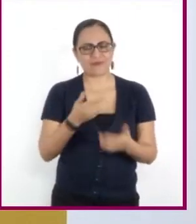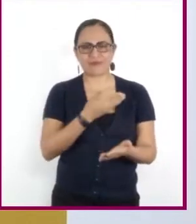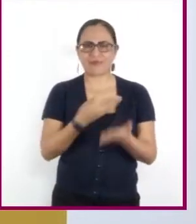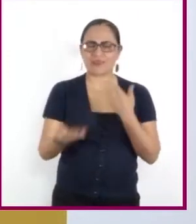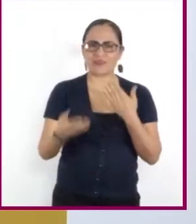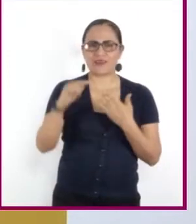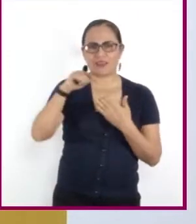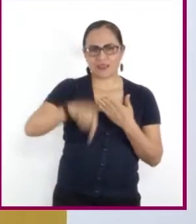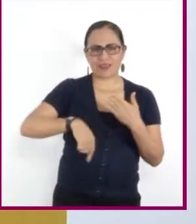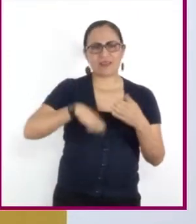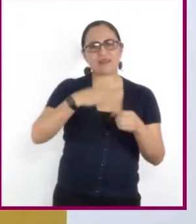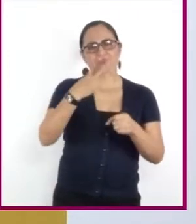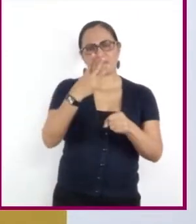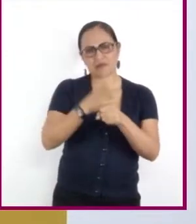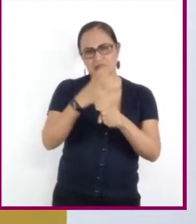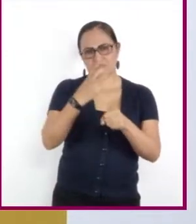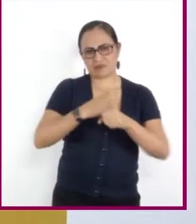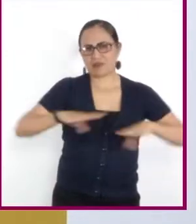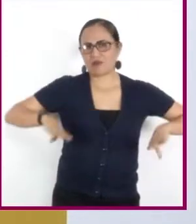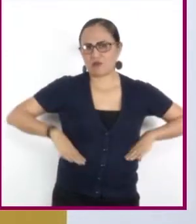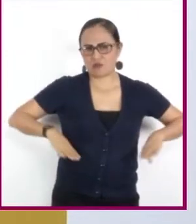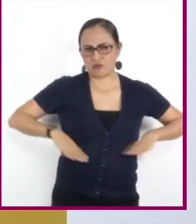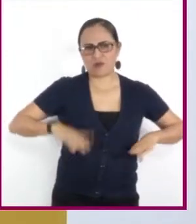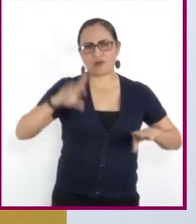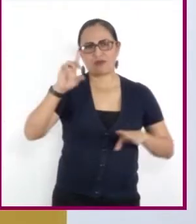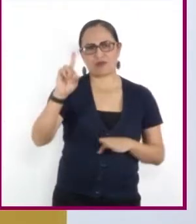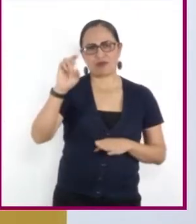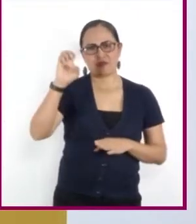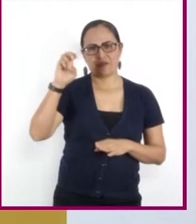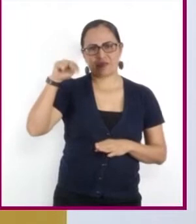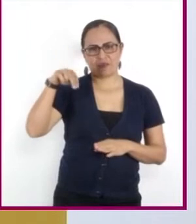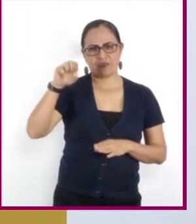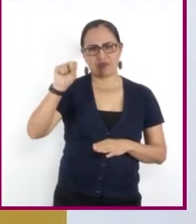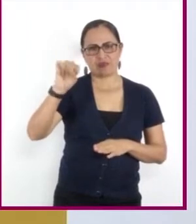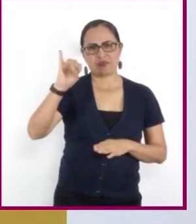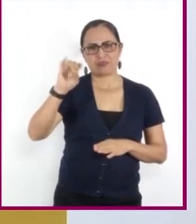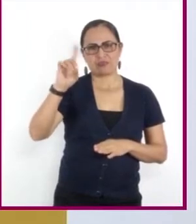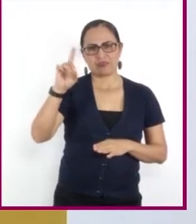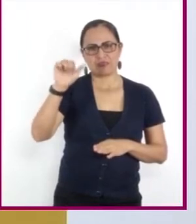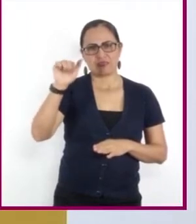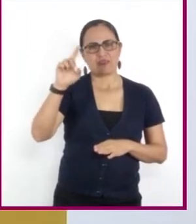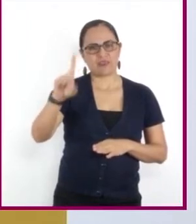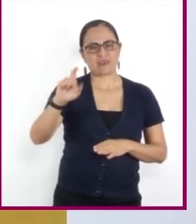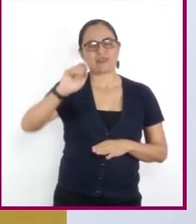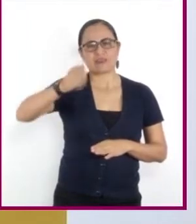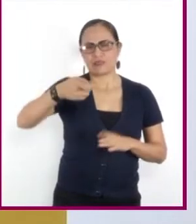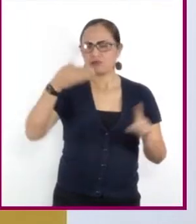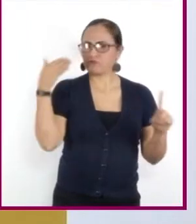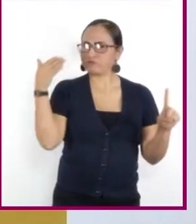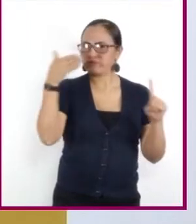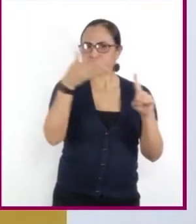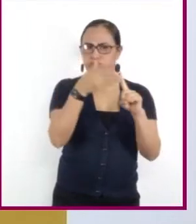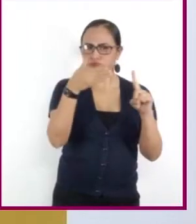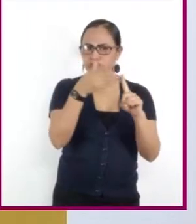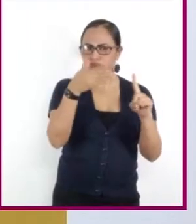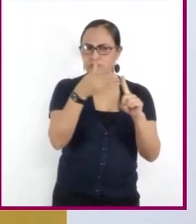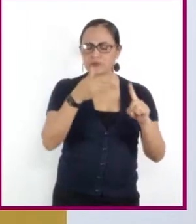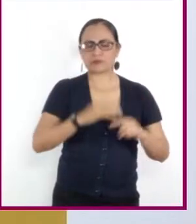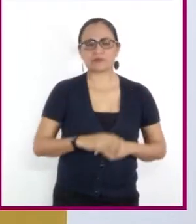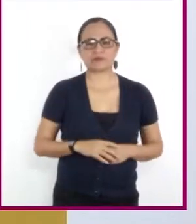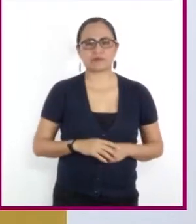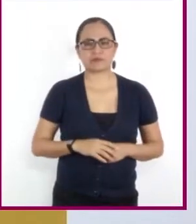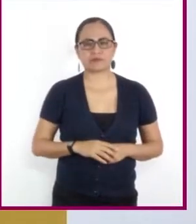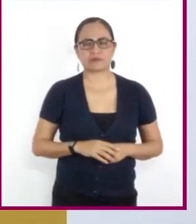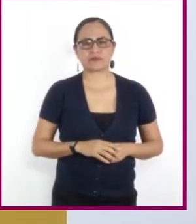hablaremos de una tercera propiedad que es la densidad. Esta es una propiedad específica, es decir, que